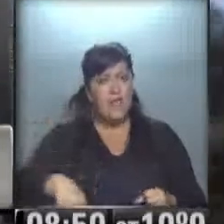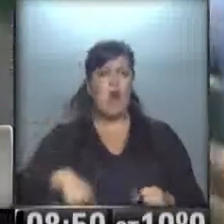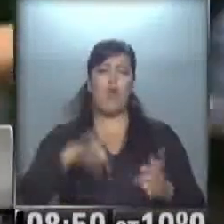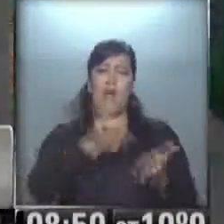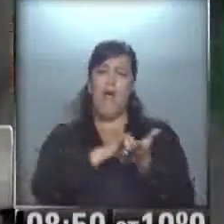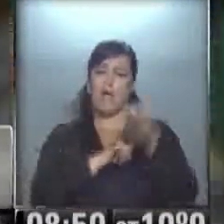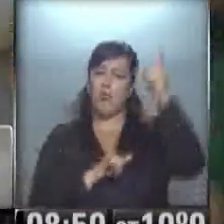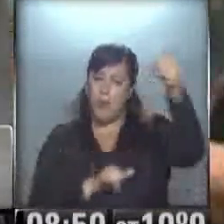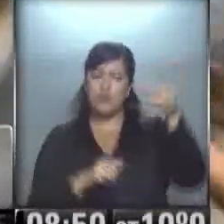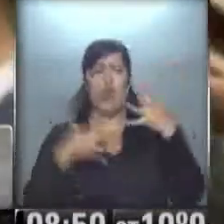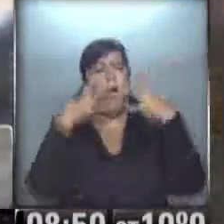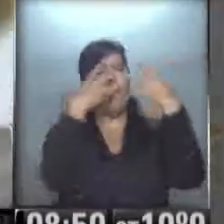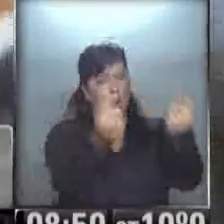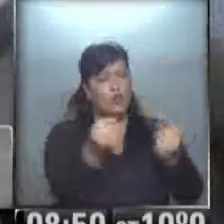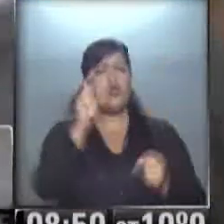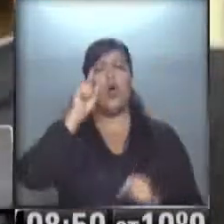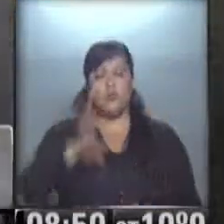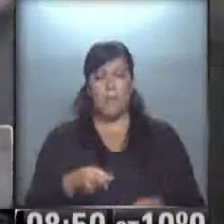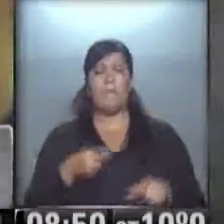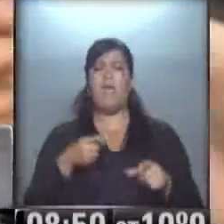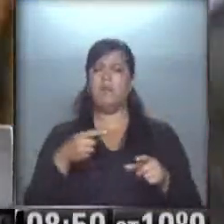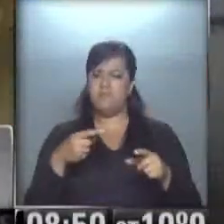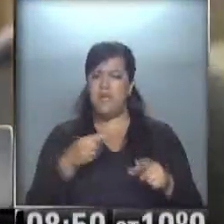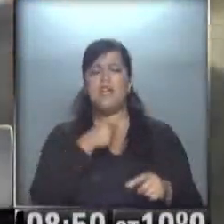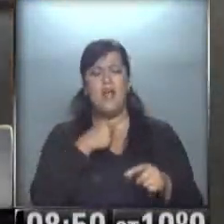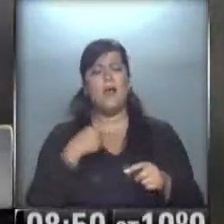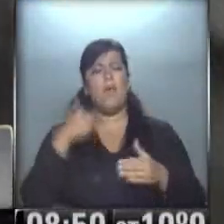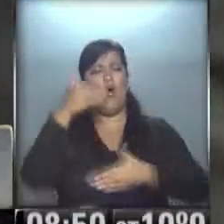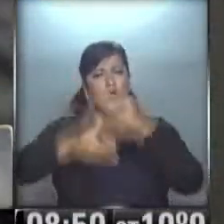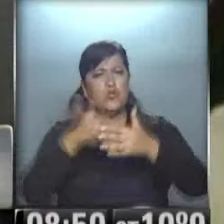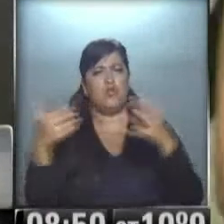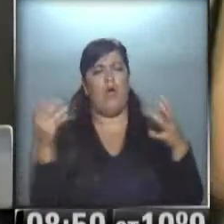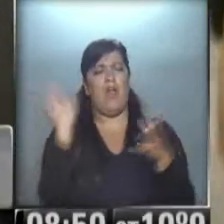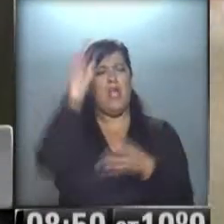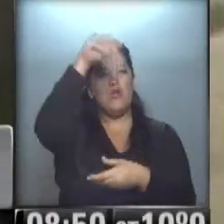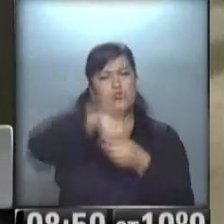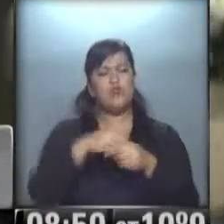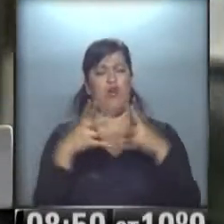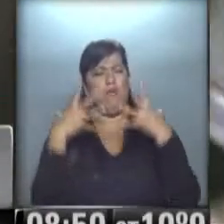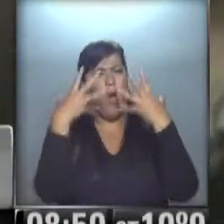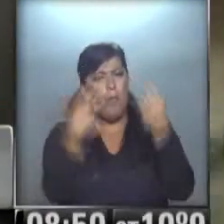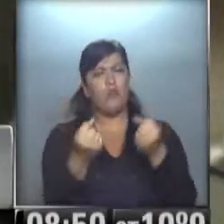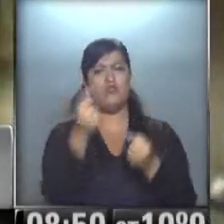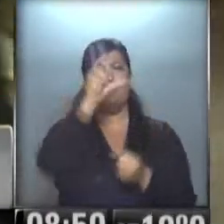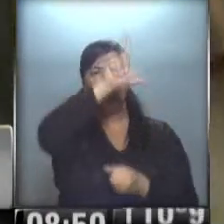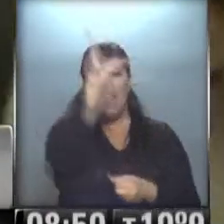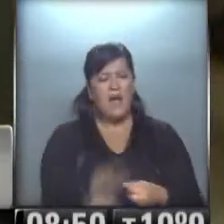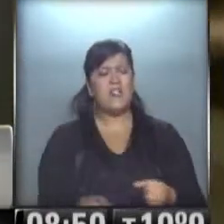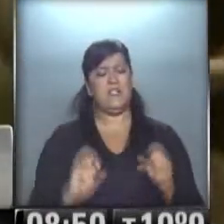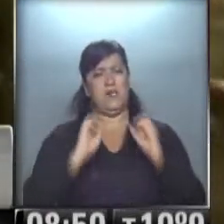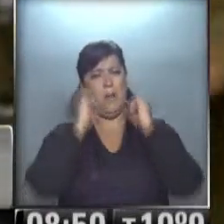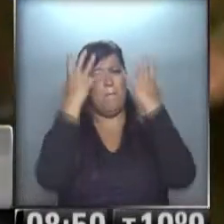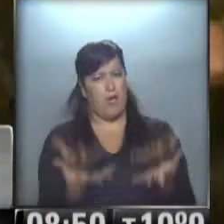York, y vamos a seguir apostando por el crecimiento, por el desarrollo, por la inclusión y por un país más grande como realmente nos merecemos